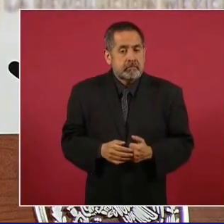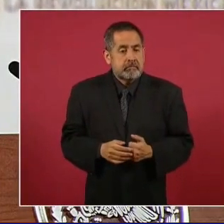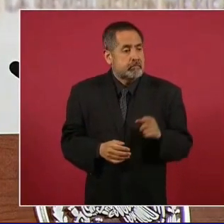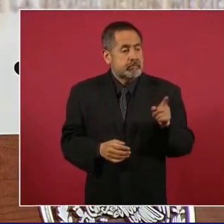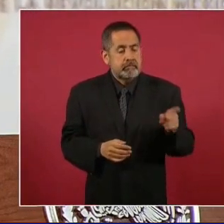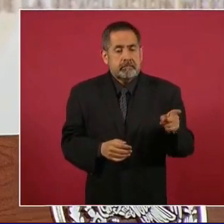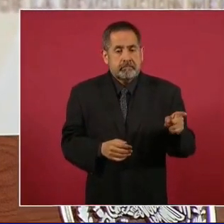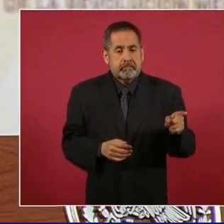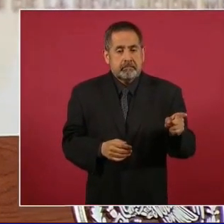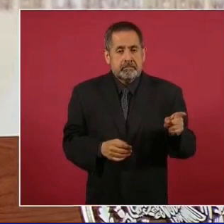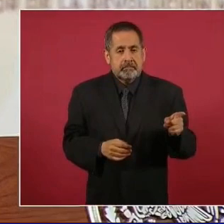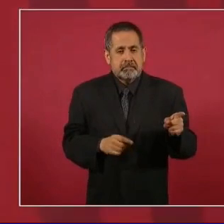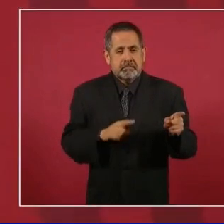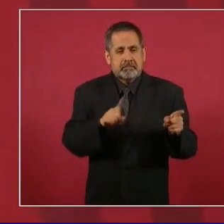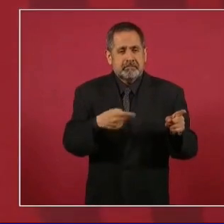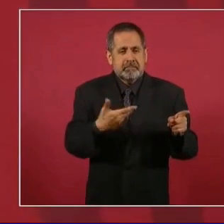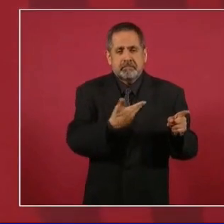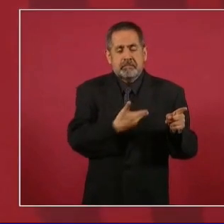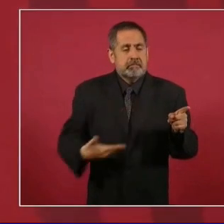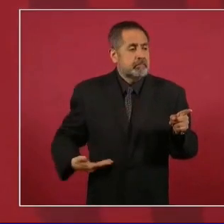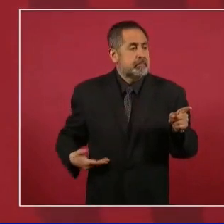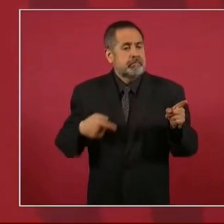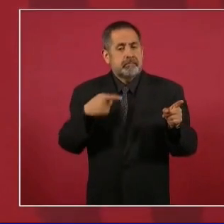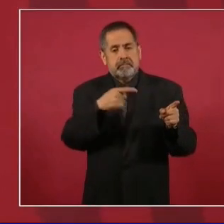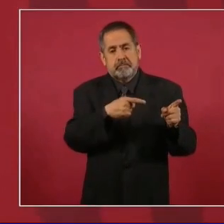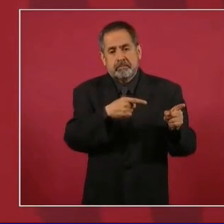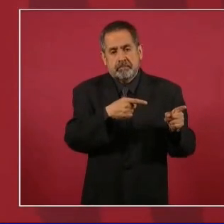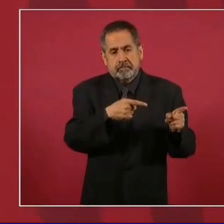al presidente